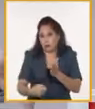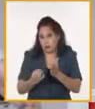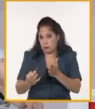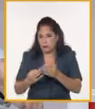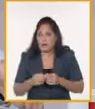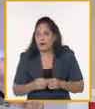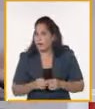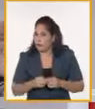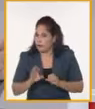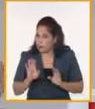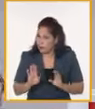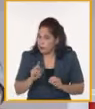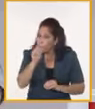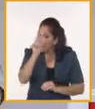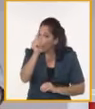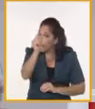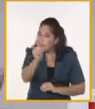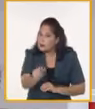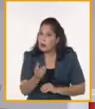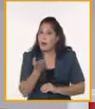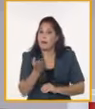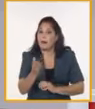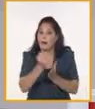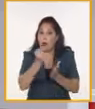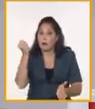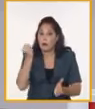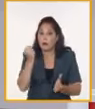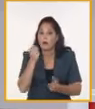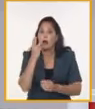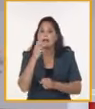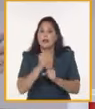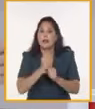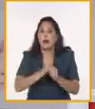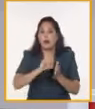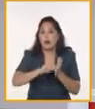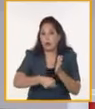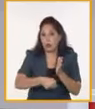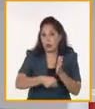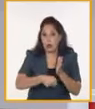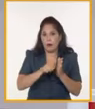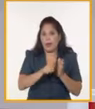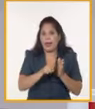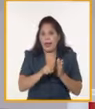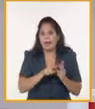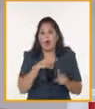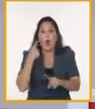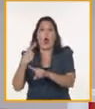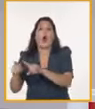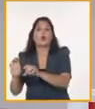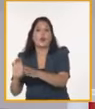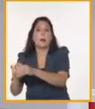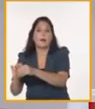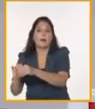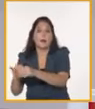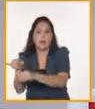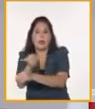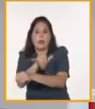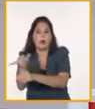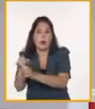que hay una persona que solicita la autorización y tiene tres trabajadores contratados y se asocia con otro que tiene igual